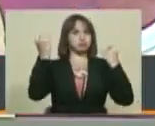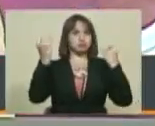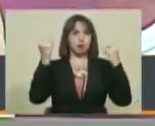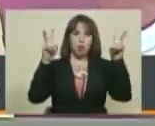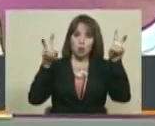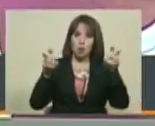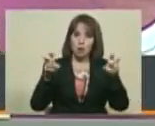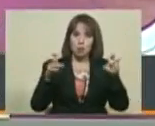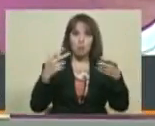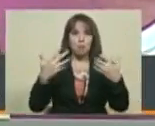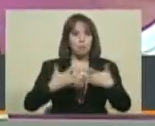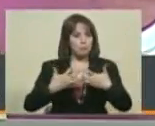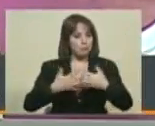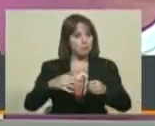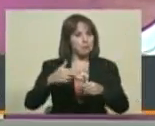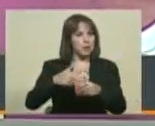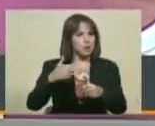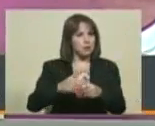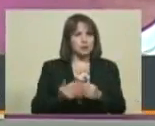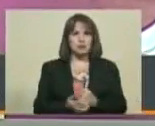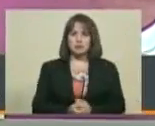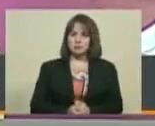nueva PDVSA.